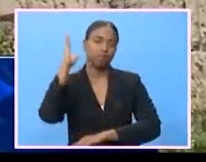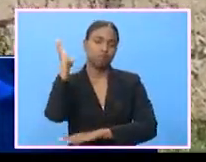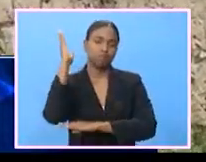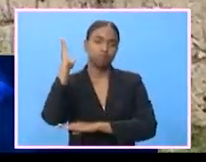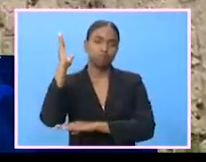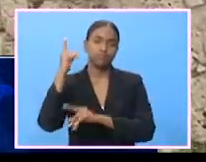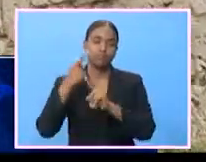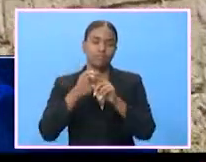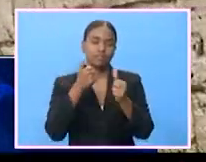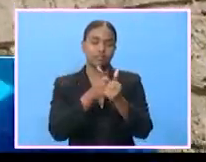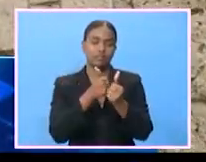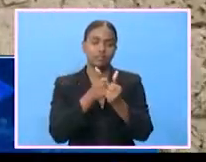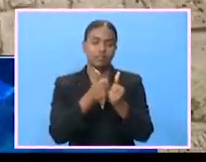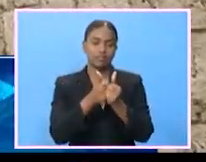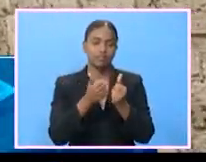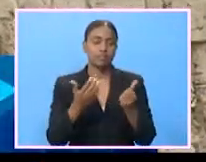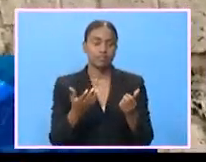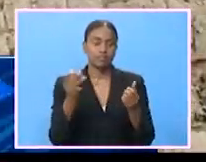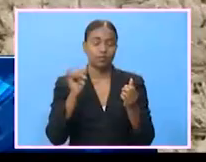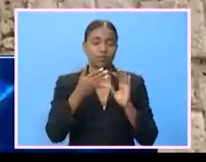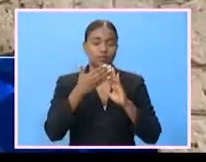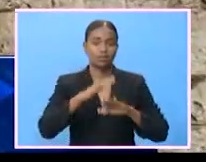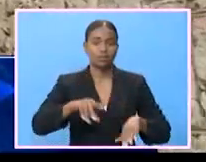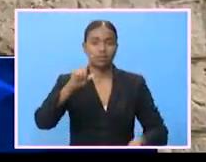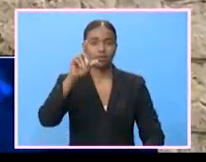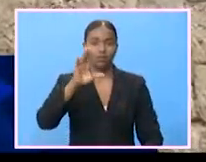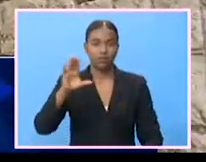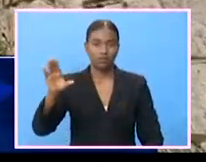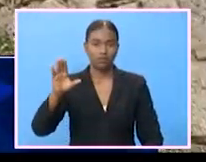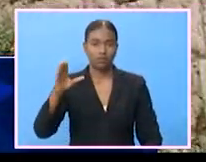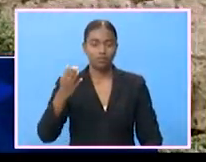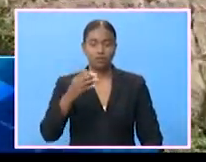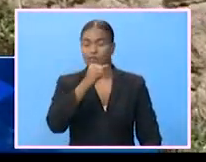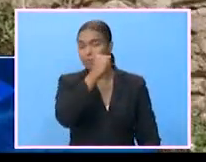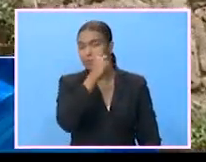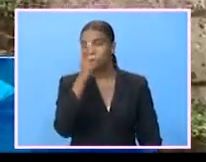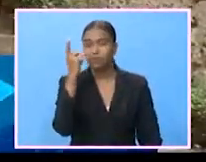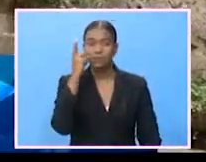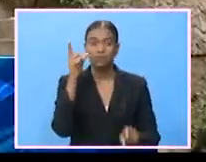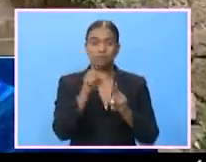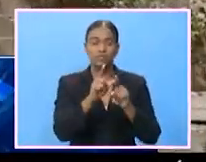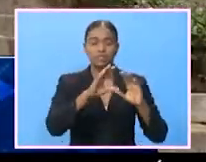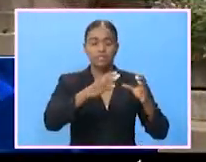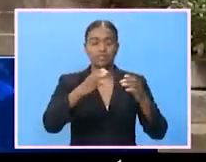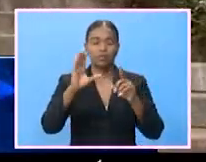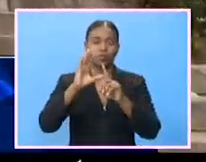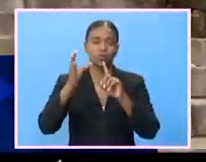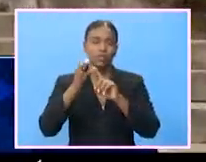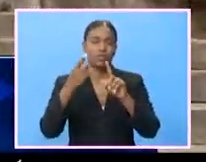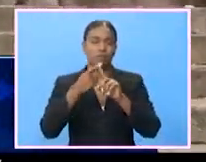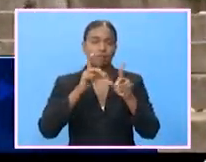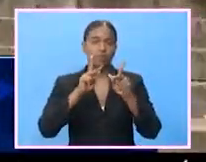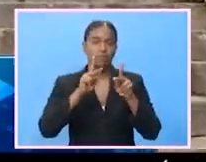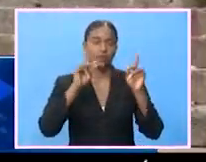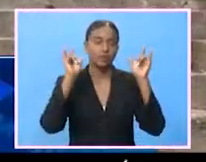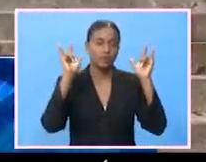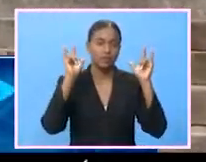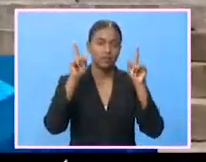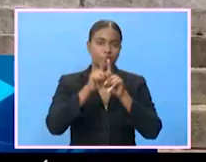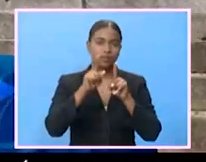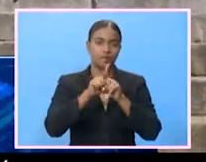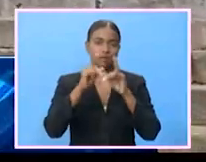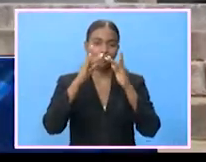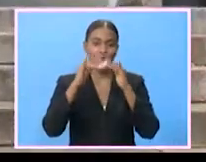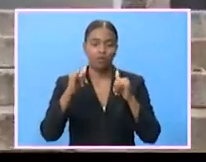del referido enclave y de la ciudad colonial en Santo Domingo y a centros culturales de Puerto Plata, Santiago, Higüey